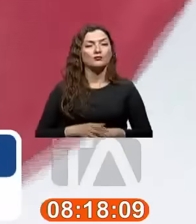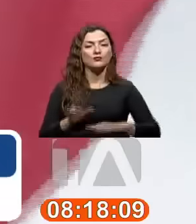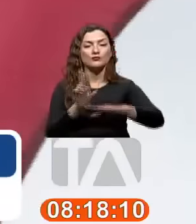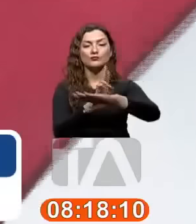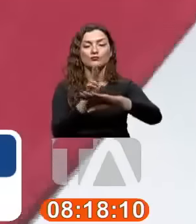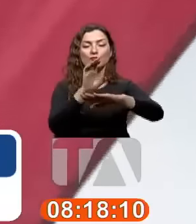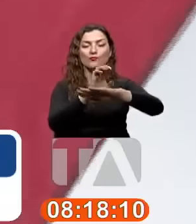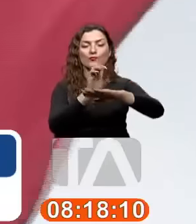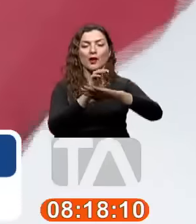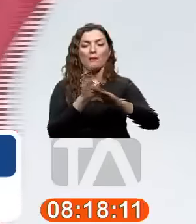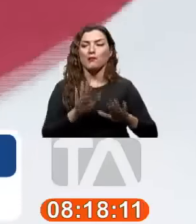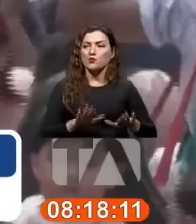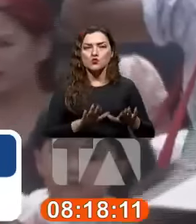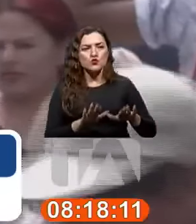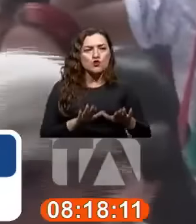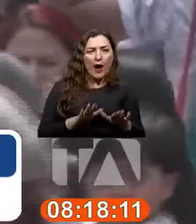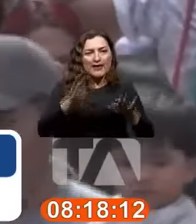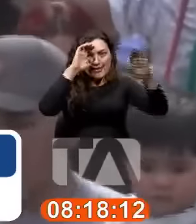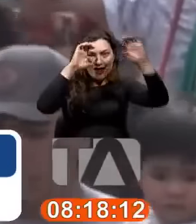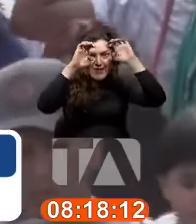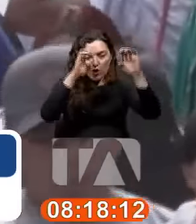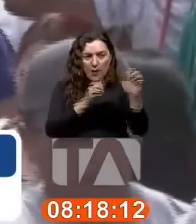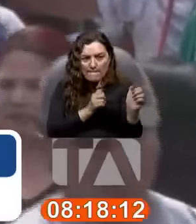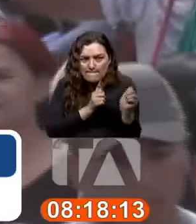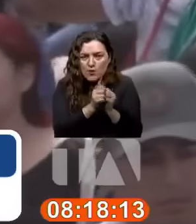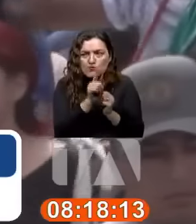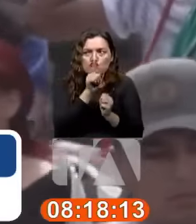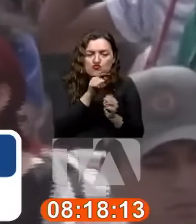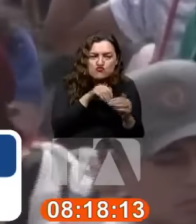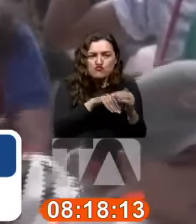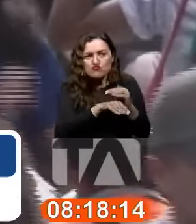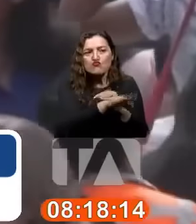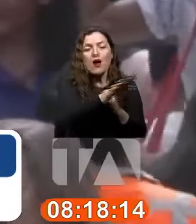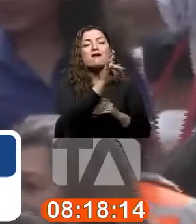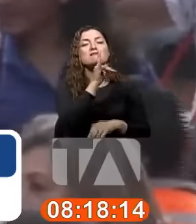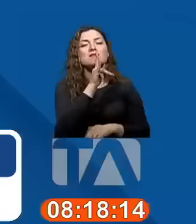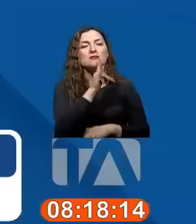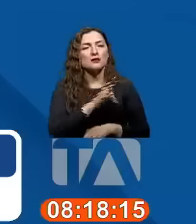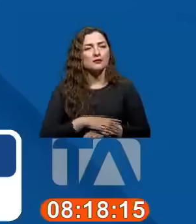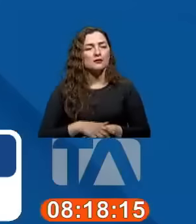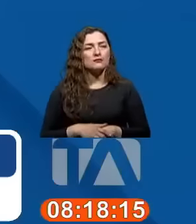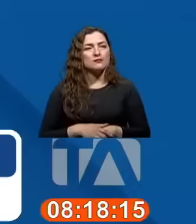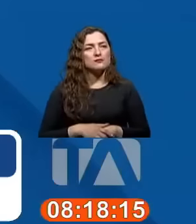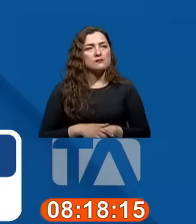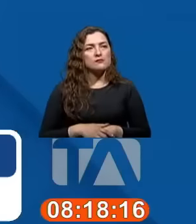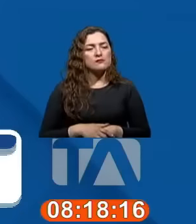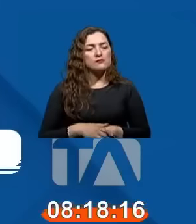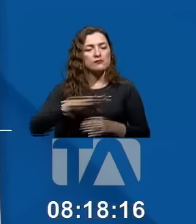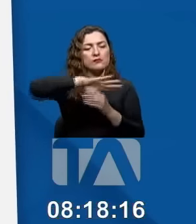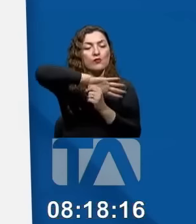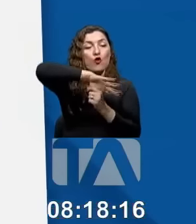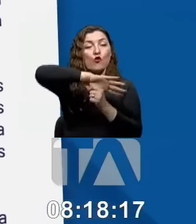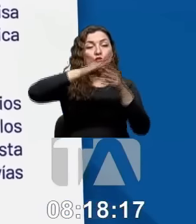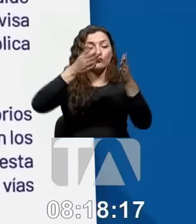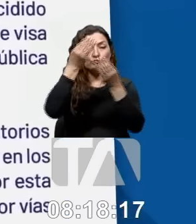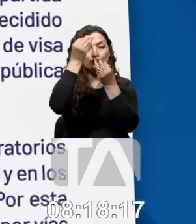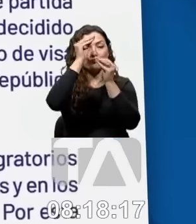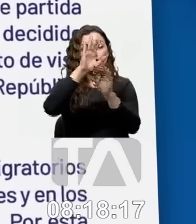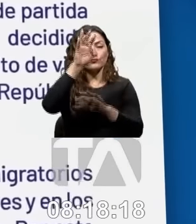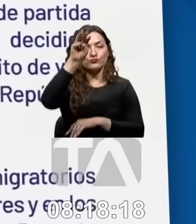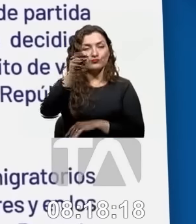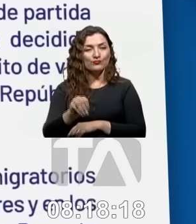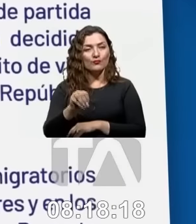utilizando al Ecuador como un punto de tránsito para llegar de forma ilegal a Estados Unidos. Frente a ello, la Cancillería anunció este martes